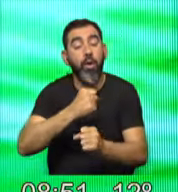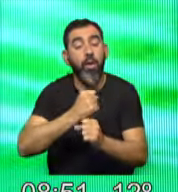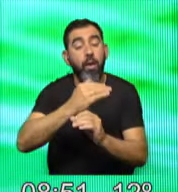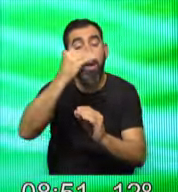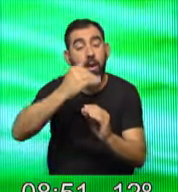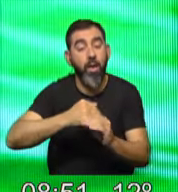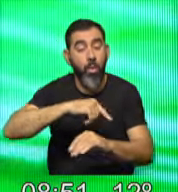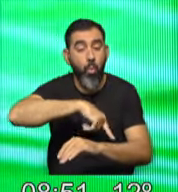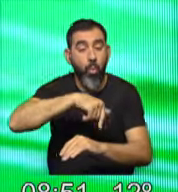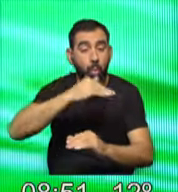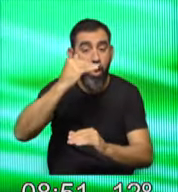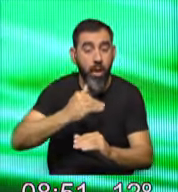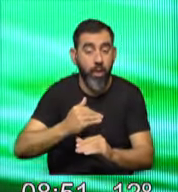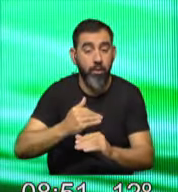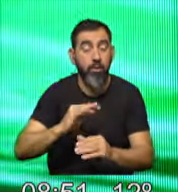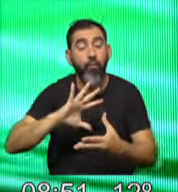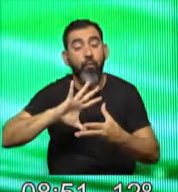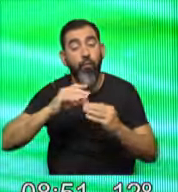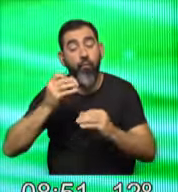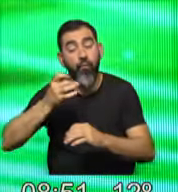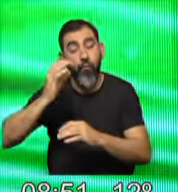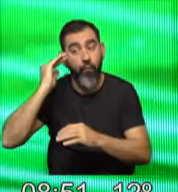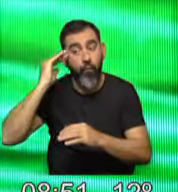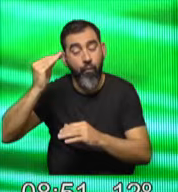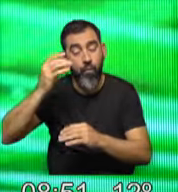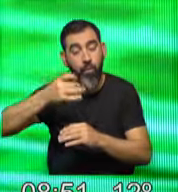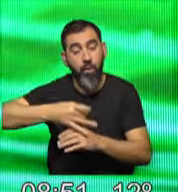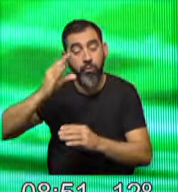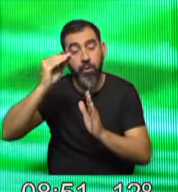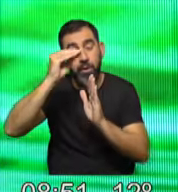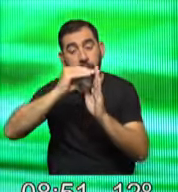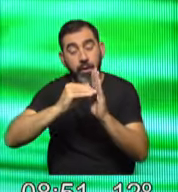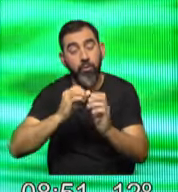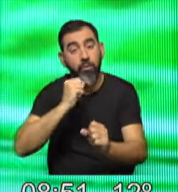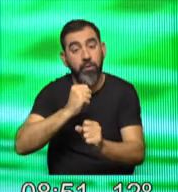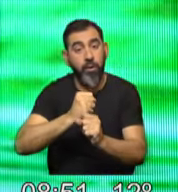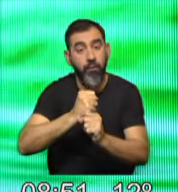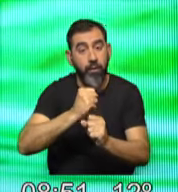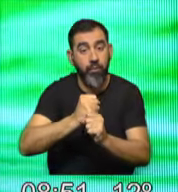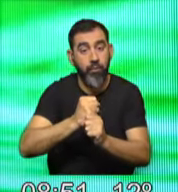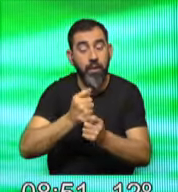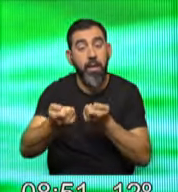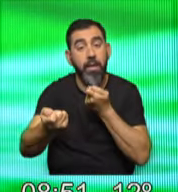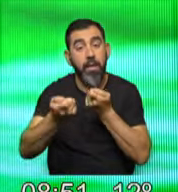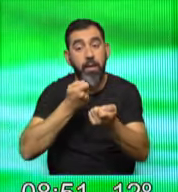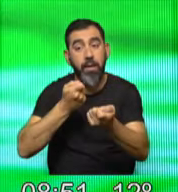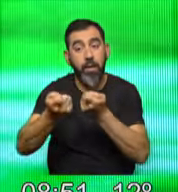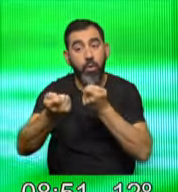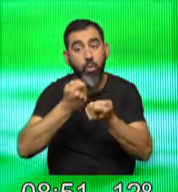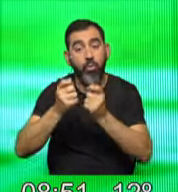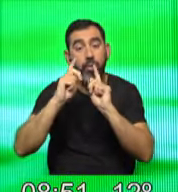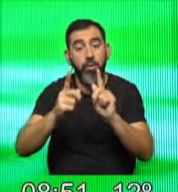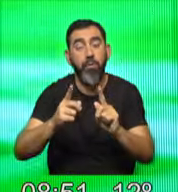acceso a la reducción de la jornada de trabajo formación profesional registro de trabajadores es decir la negociación colectiva debe ser